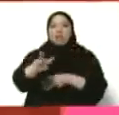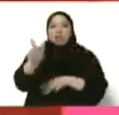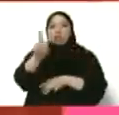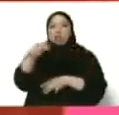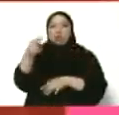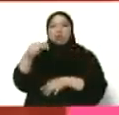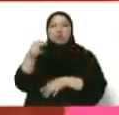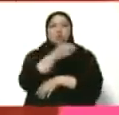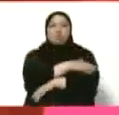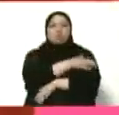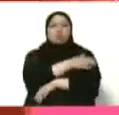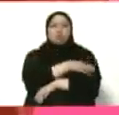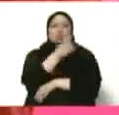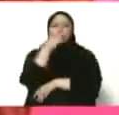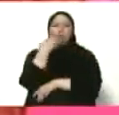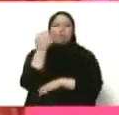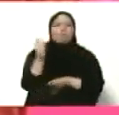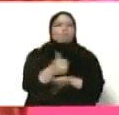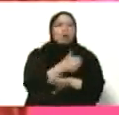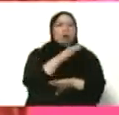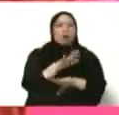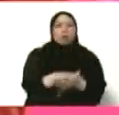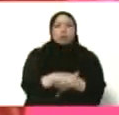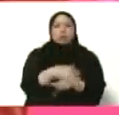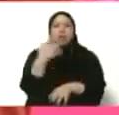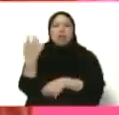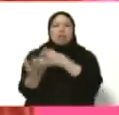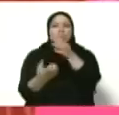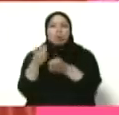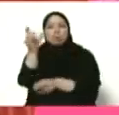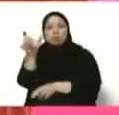Nunca condenaron ni el asesinato de Orlando Figuera cuando lo quemaron vivo.